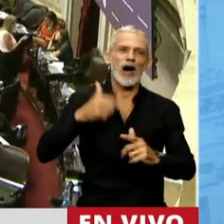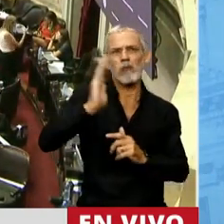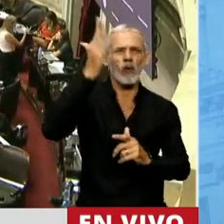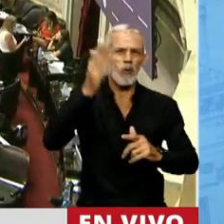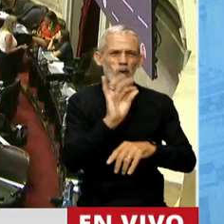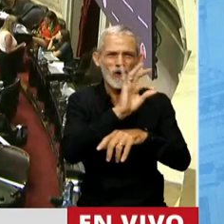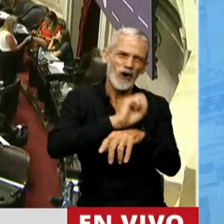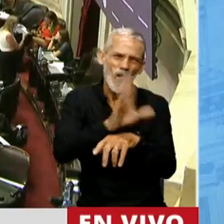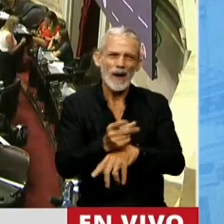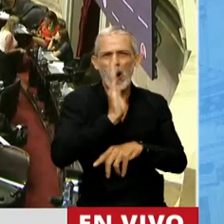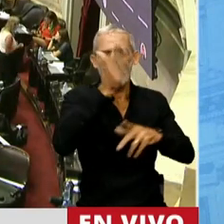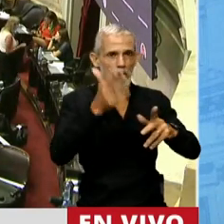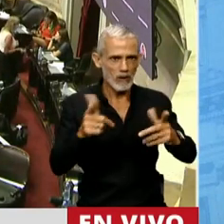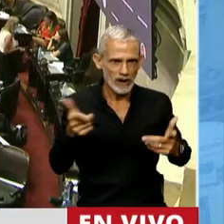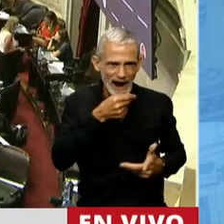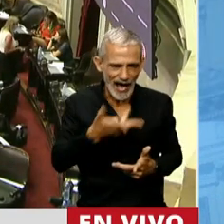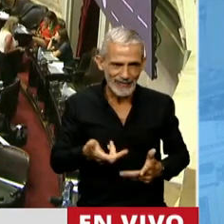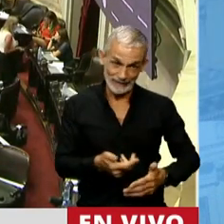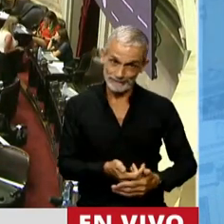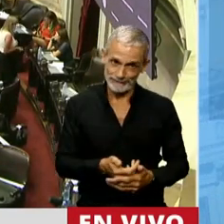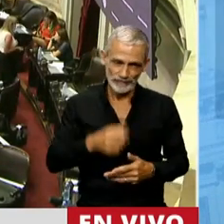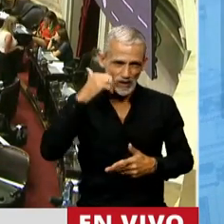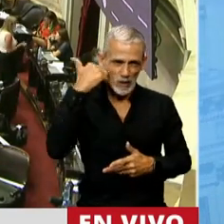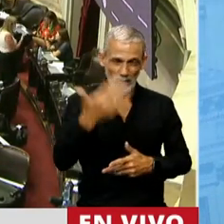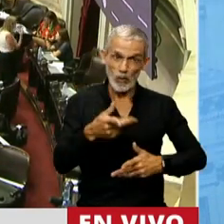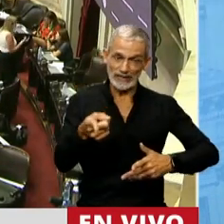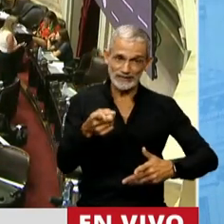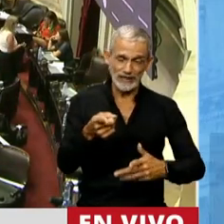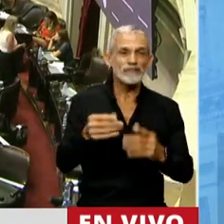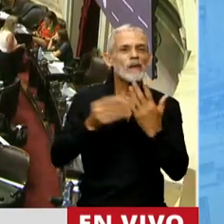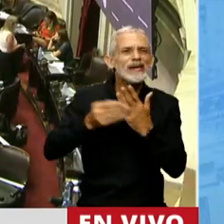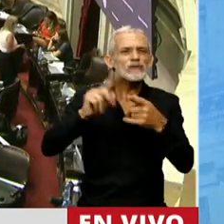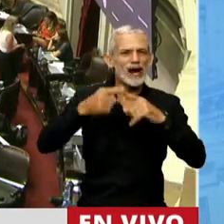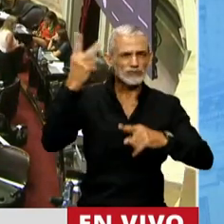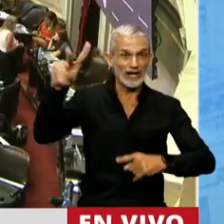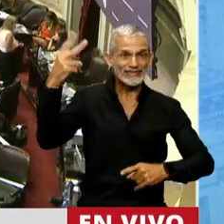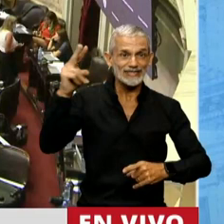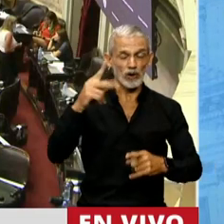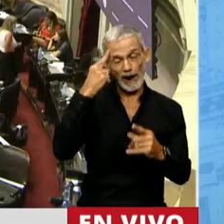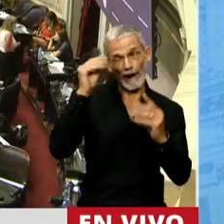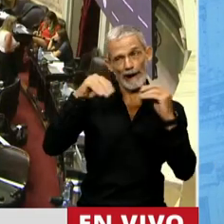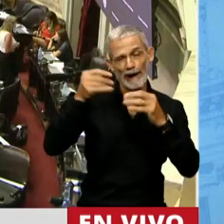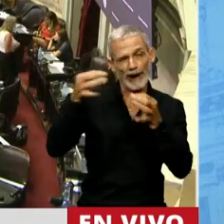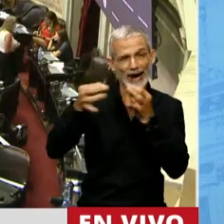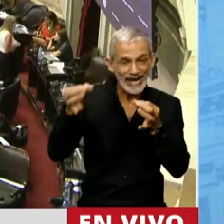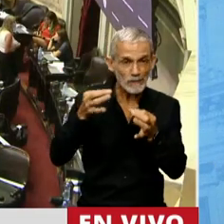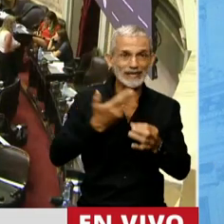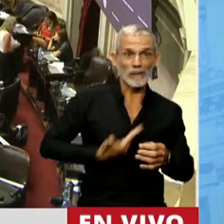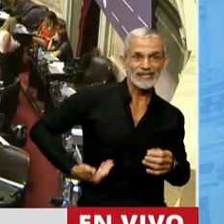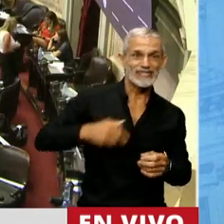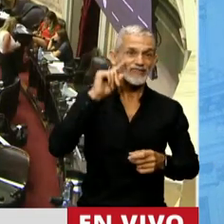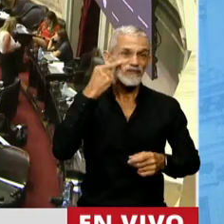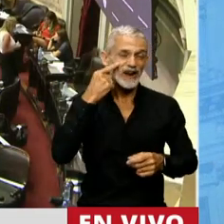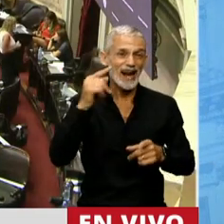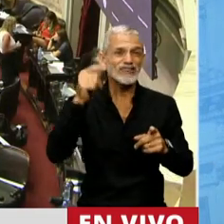al virus. Nuestro canciller sufre evidentemente algún tipo de trastorno que le hace inventar diálogos entre el presidente